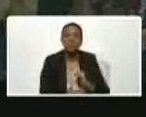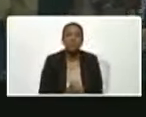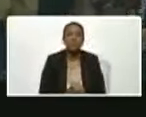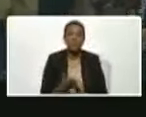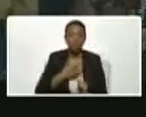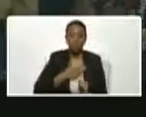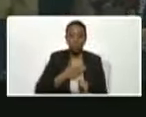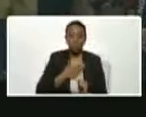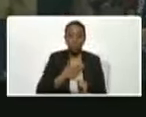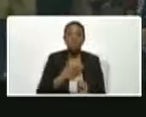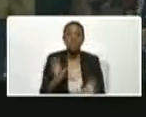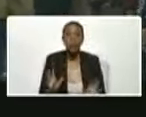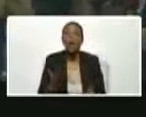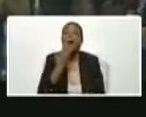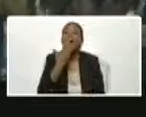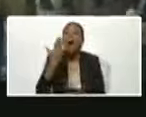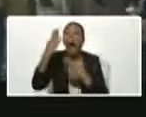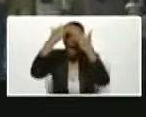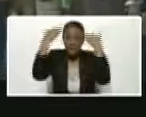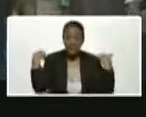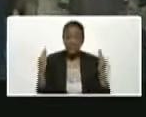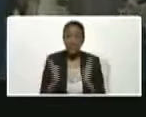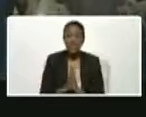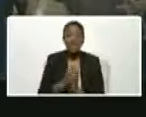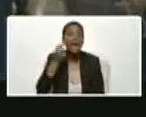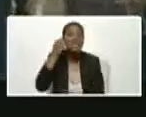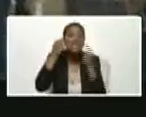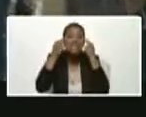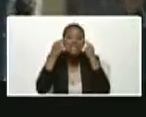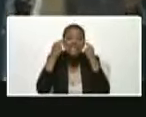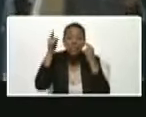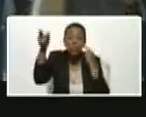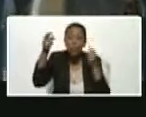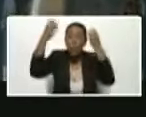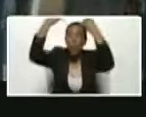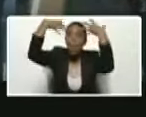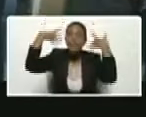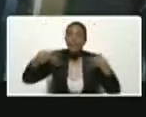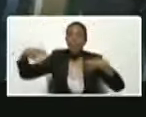y con el favor de la chinita y su